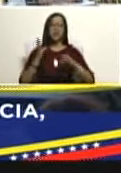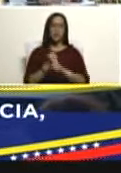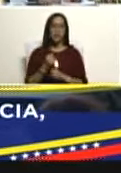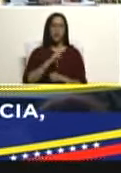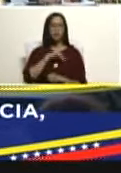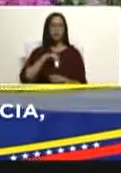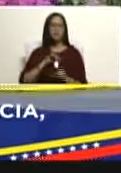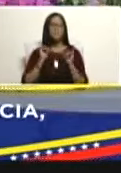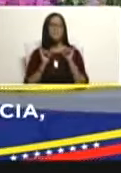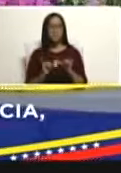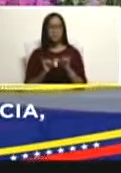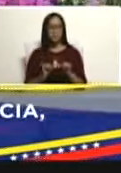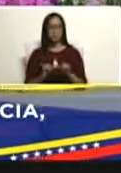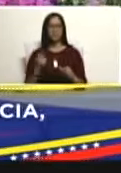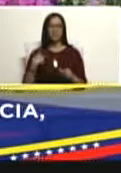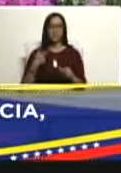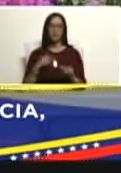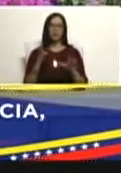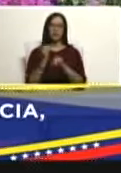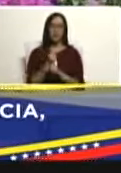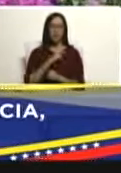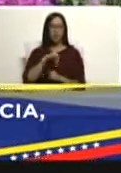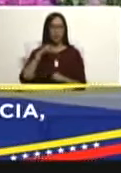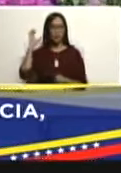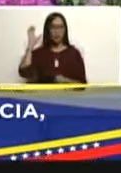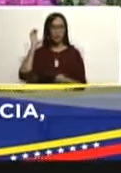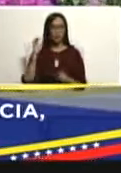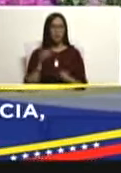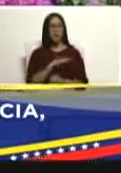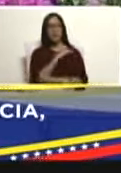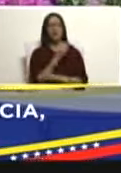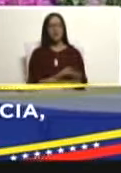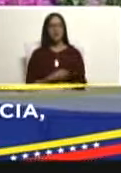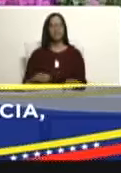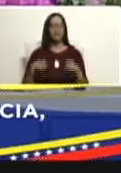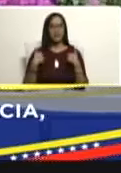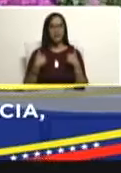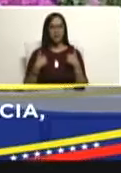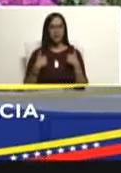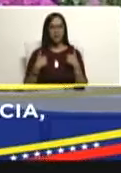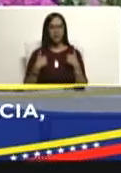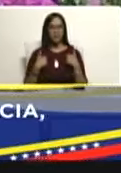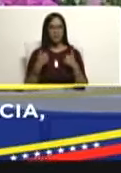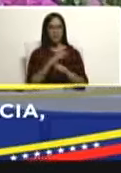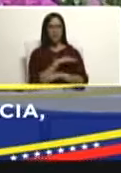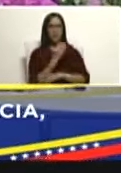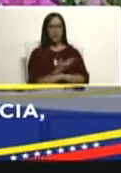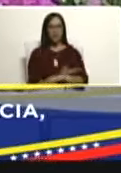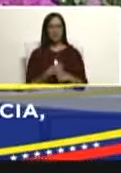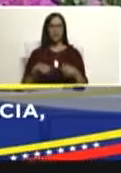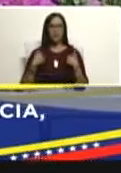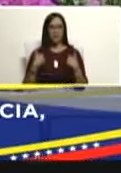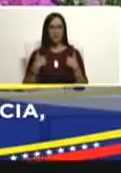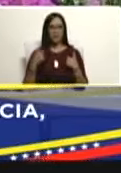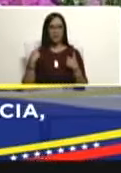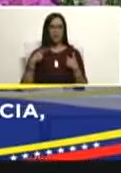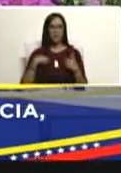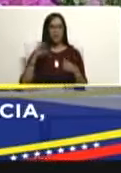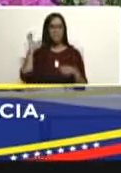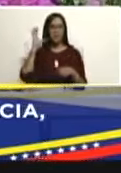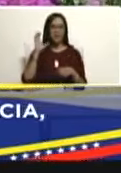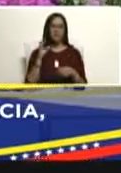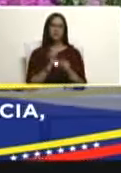mismos, tenemos que creer en nuestro país. La fuerza más grande La fuerza más grande que tiene un país